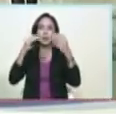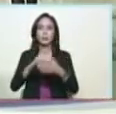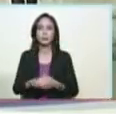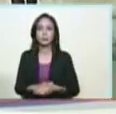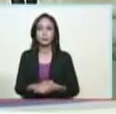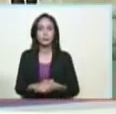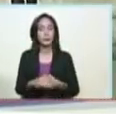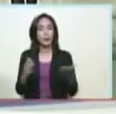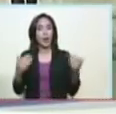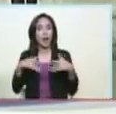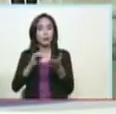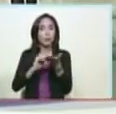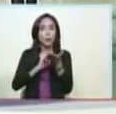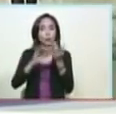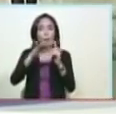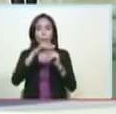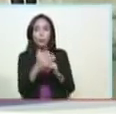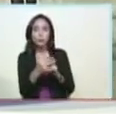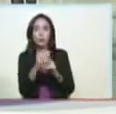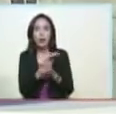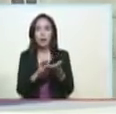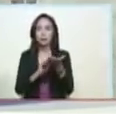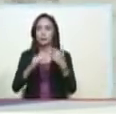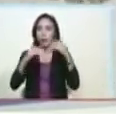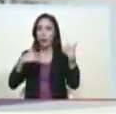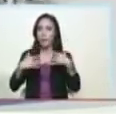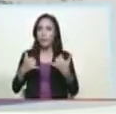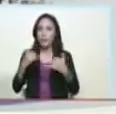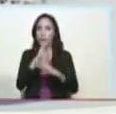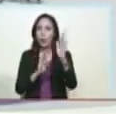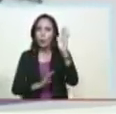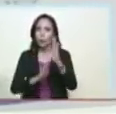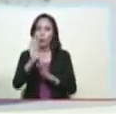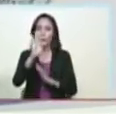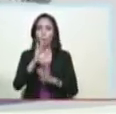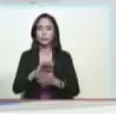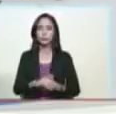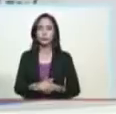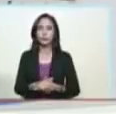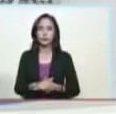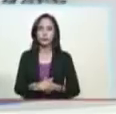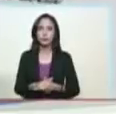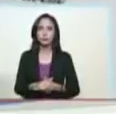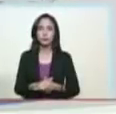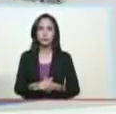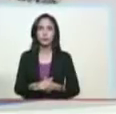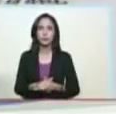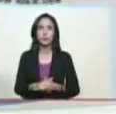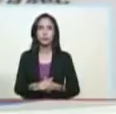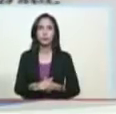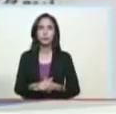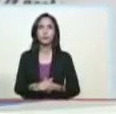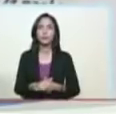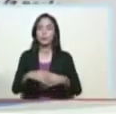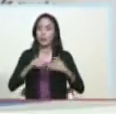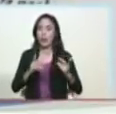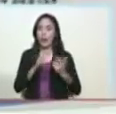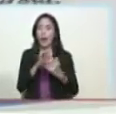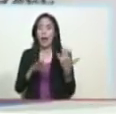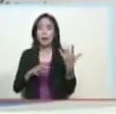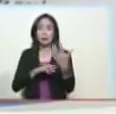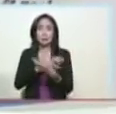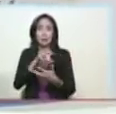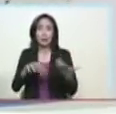quien supera la crisis se supera a sí mismo sin quedar superado quien atribuye a la crisis